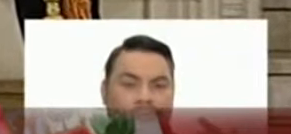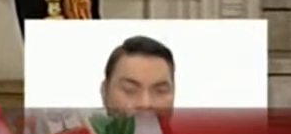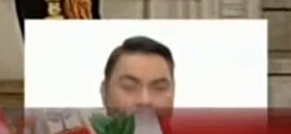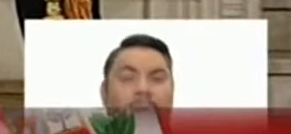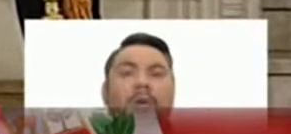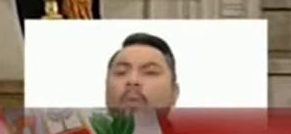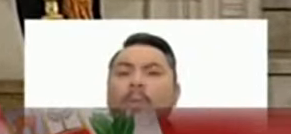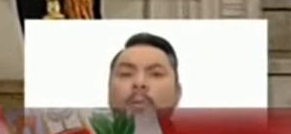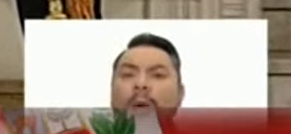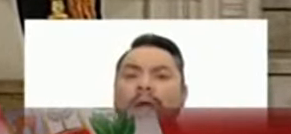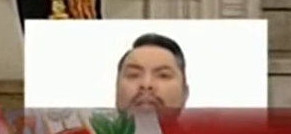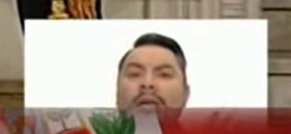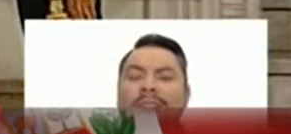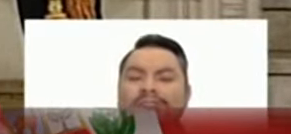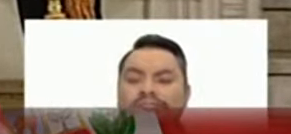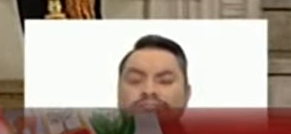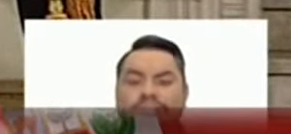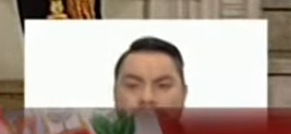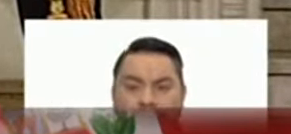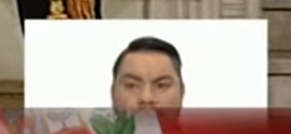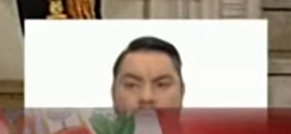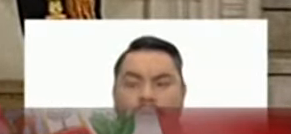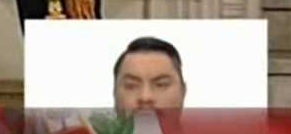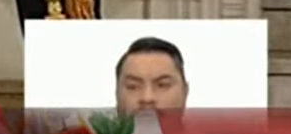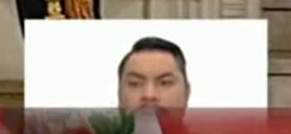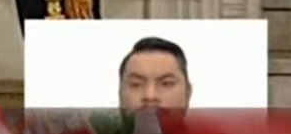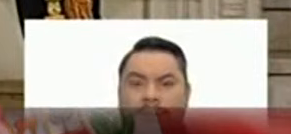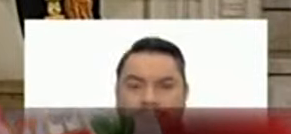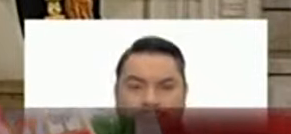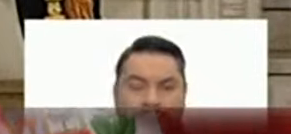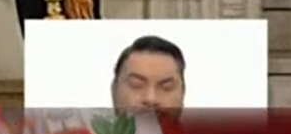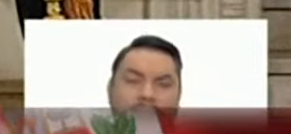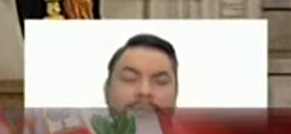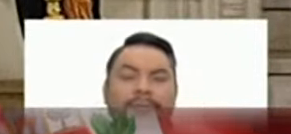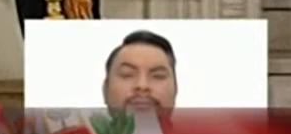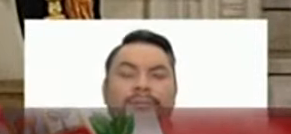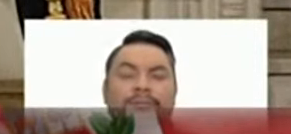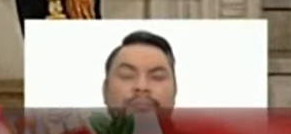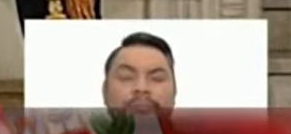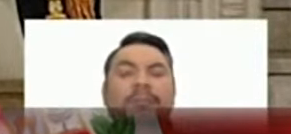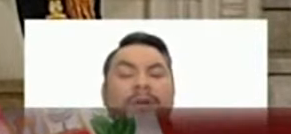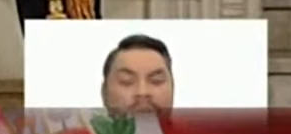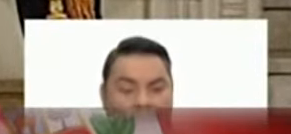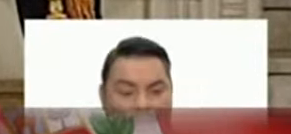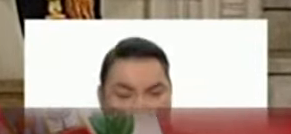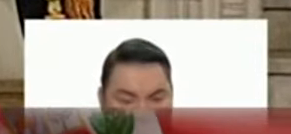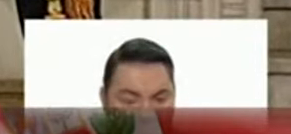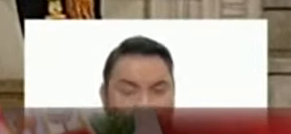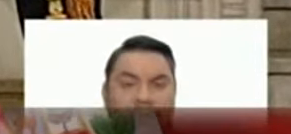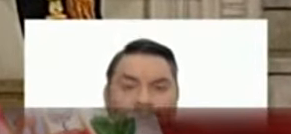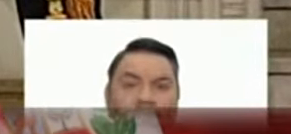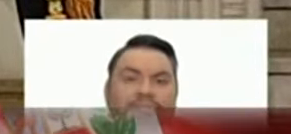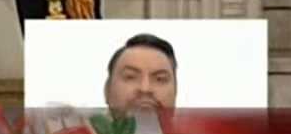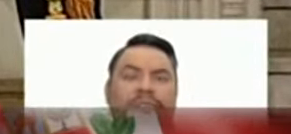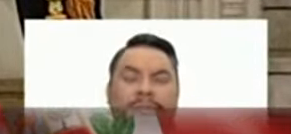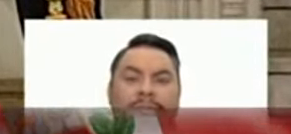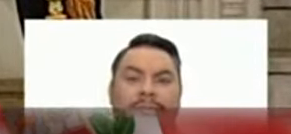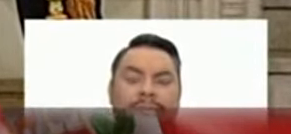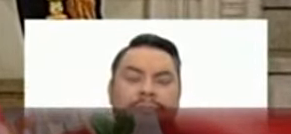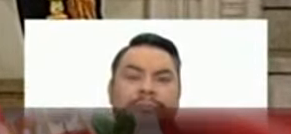en la misma fecha de publicación de la presente resolución suprema. Regístrese, comuníquese y